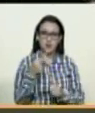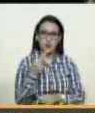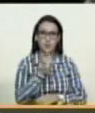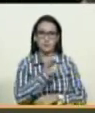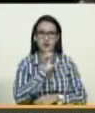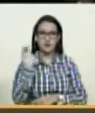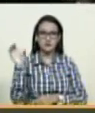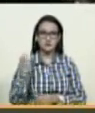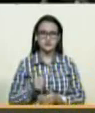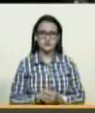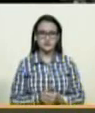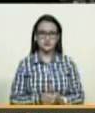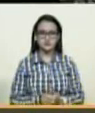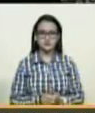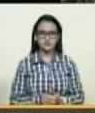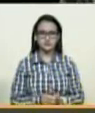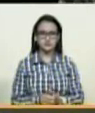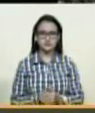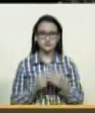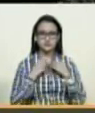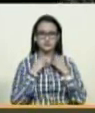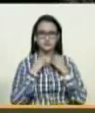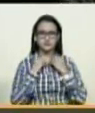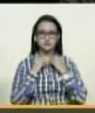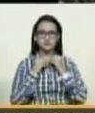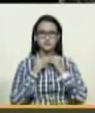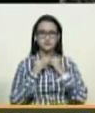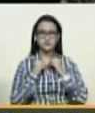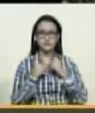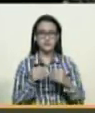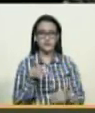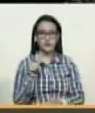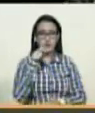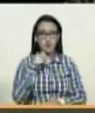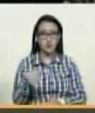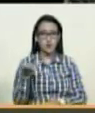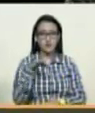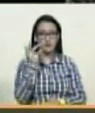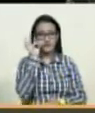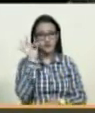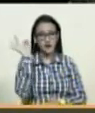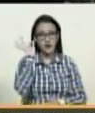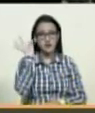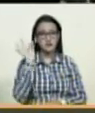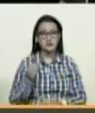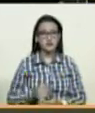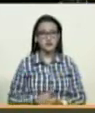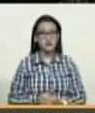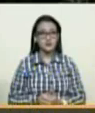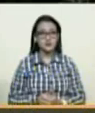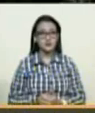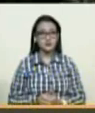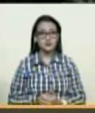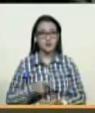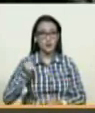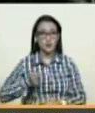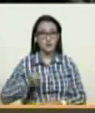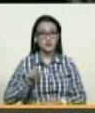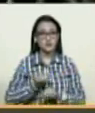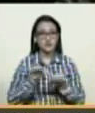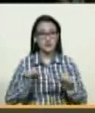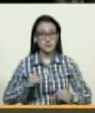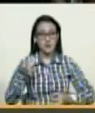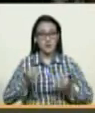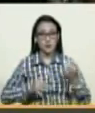países que están vigentes entre los poderes entre las fiscalías entre los poderes judiciales los sistemas de justicia